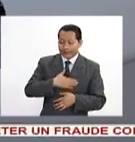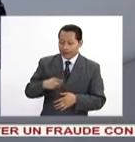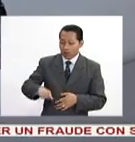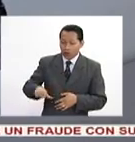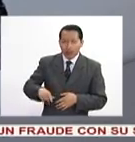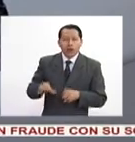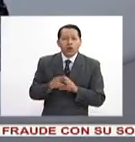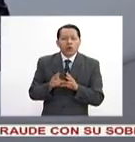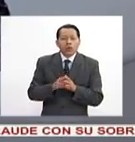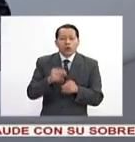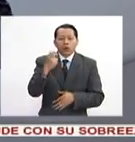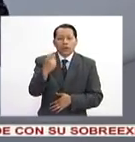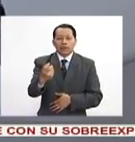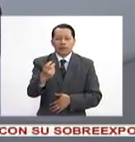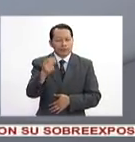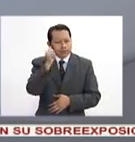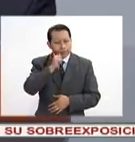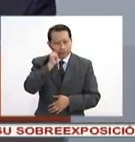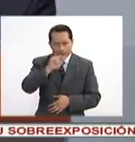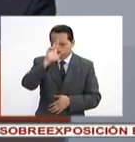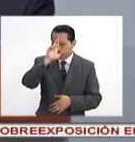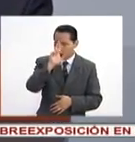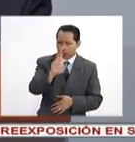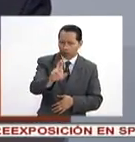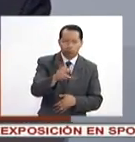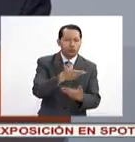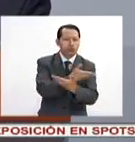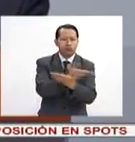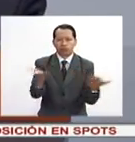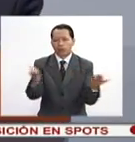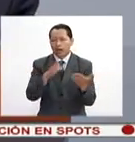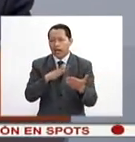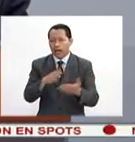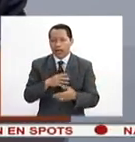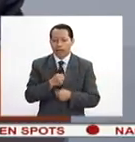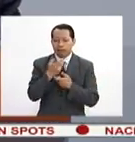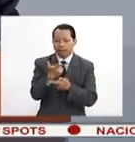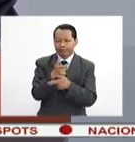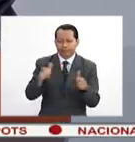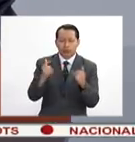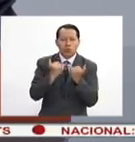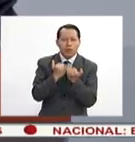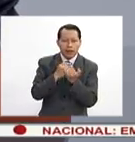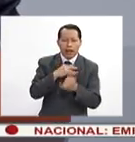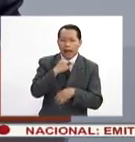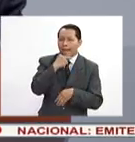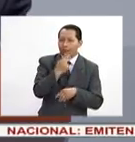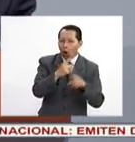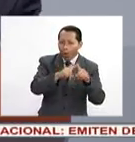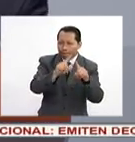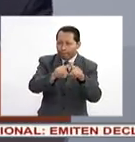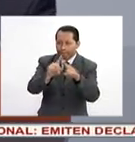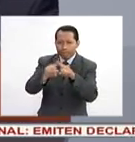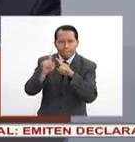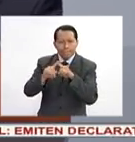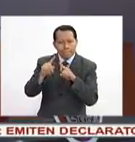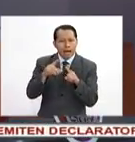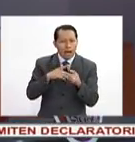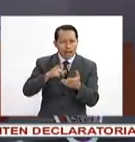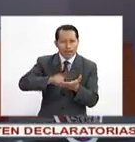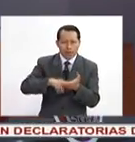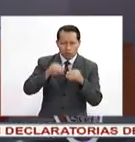es y seguirá siendo respetuoso de la libertad de expresión y de la pluralidad de voces que se expresan en los